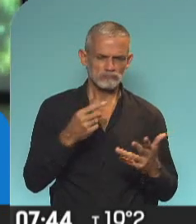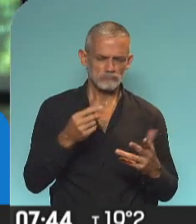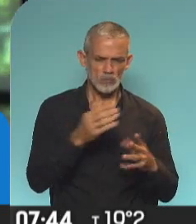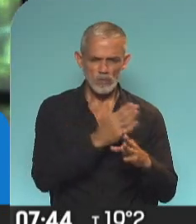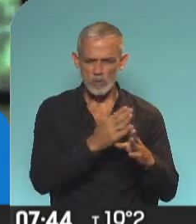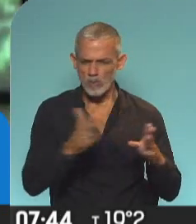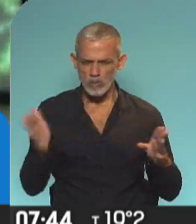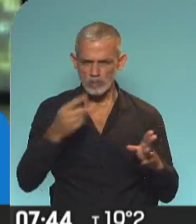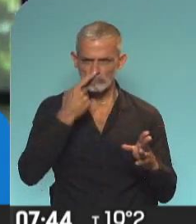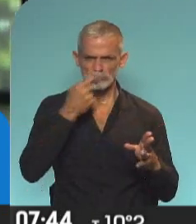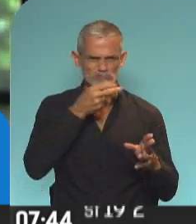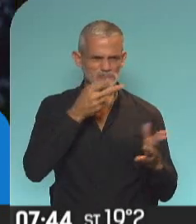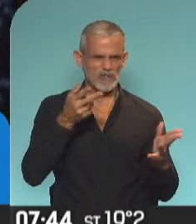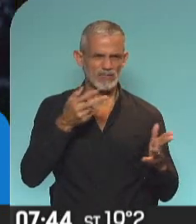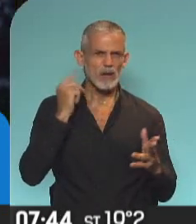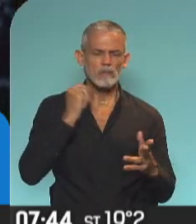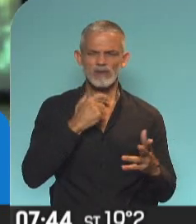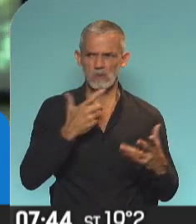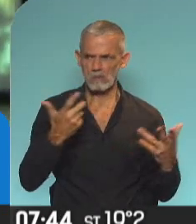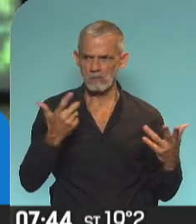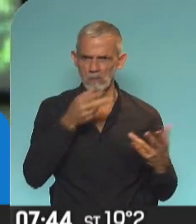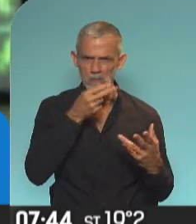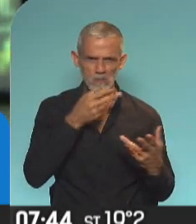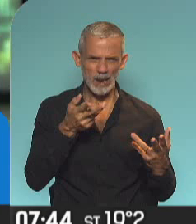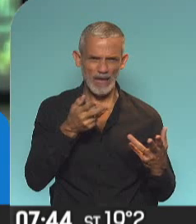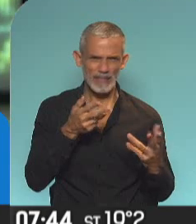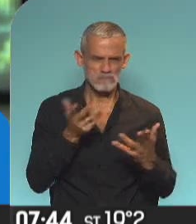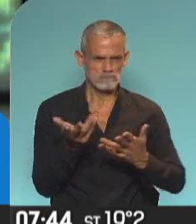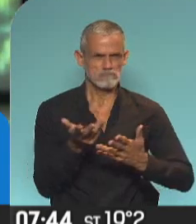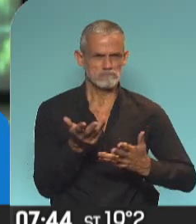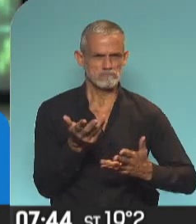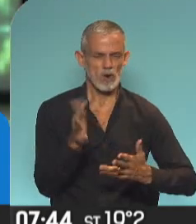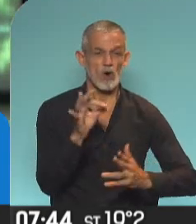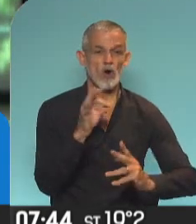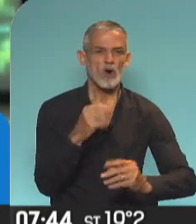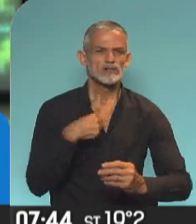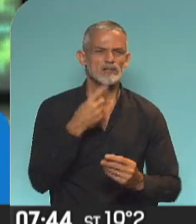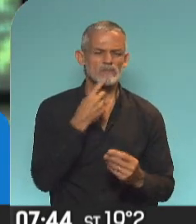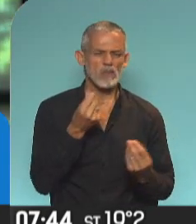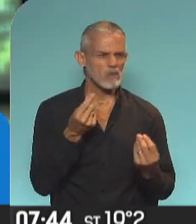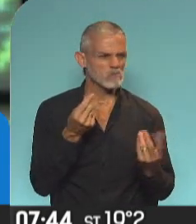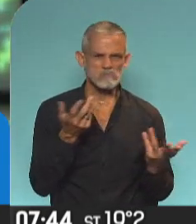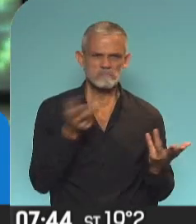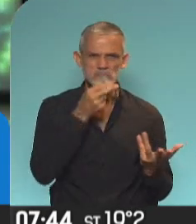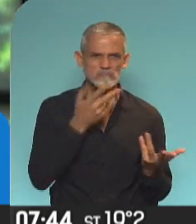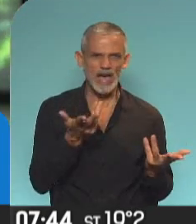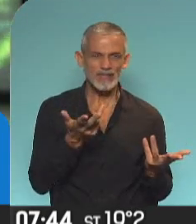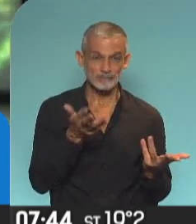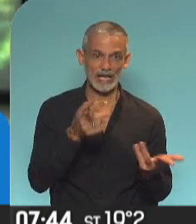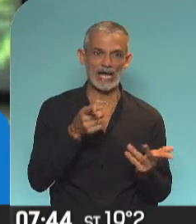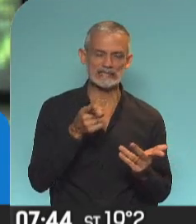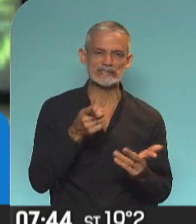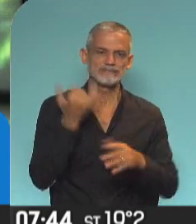los olores, no sienten su propio perfume, como decía la doctora que estuvo en la nota, o no sienten el sabor de la comida. Allí es el momento en